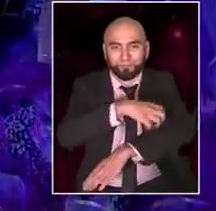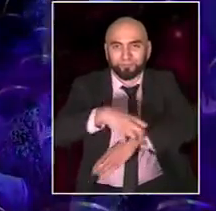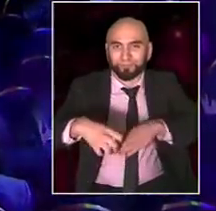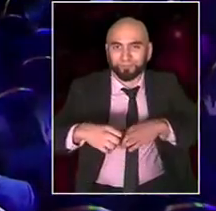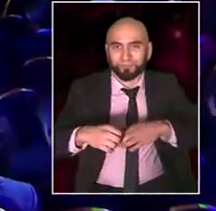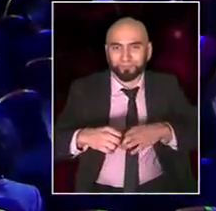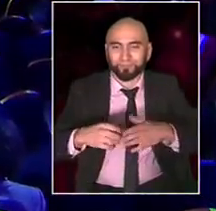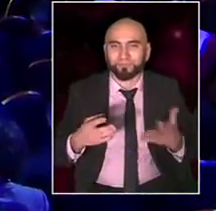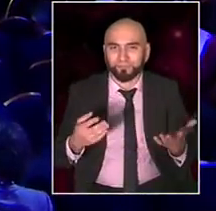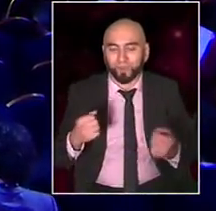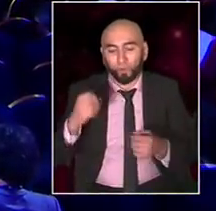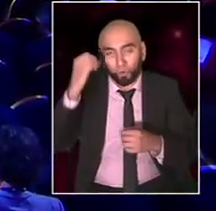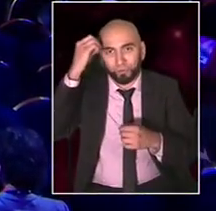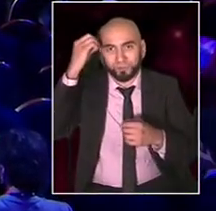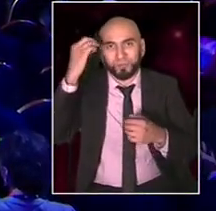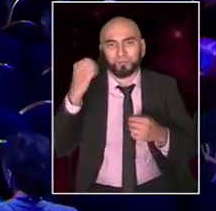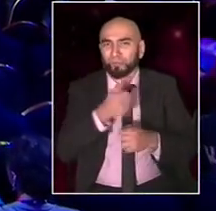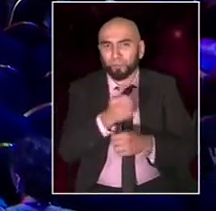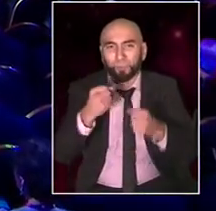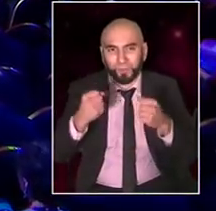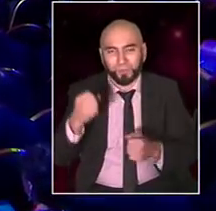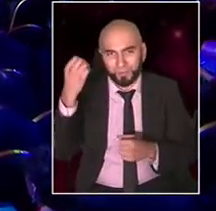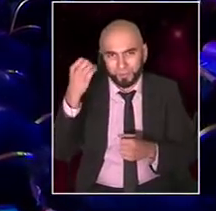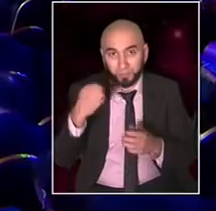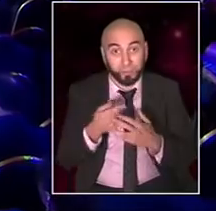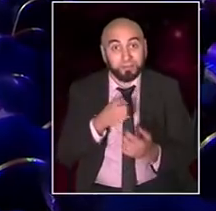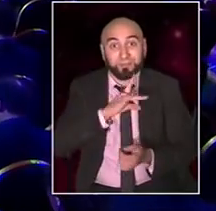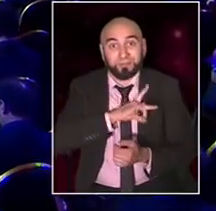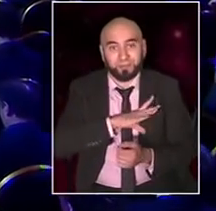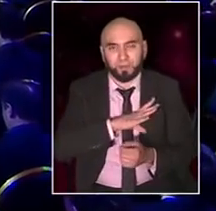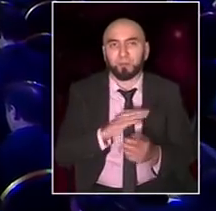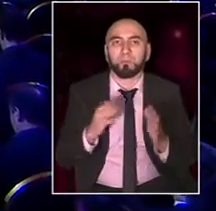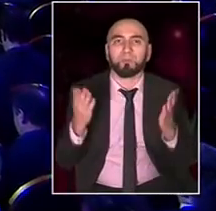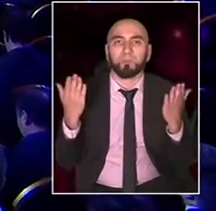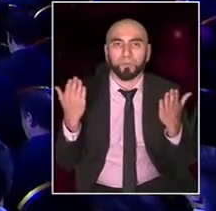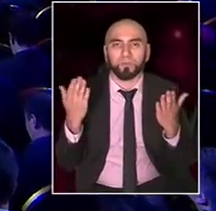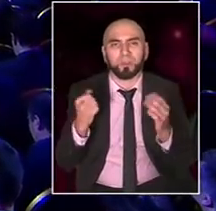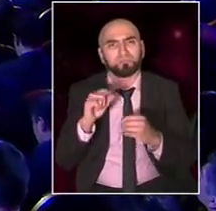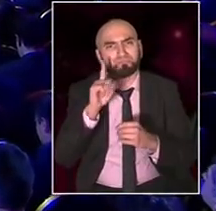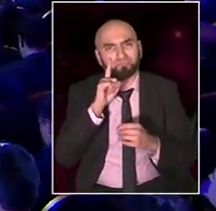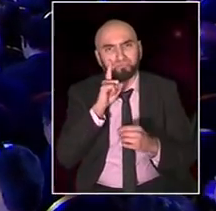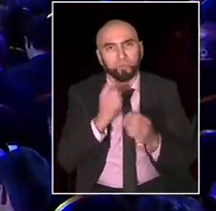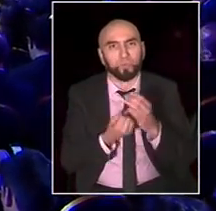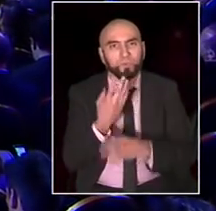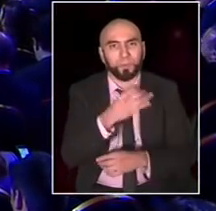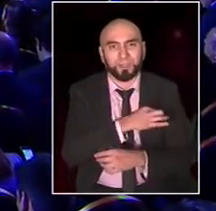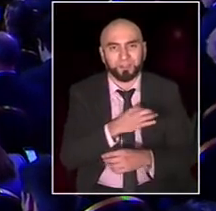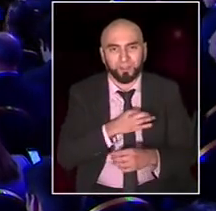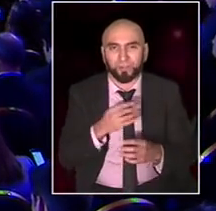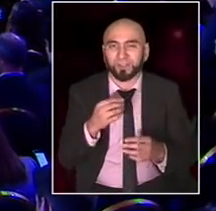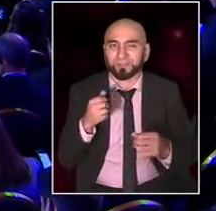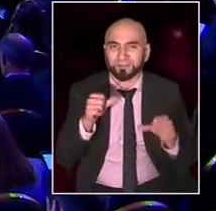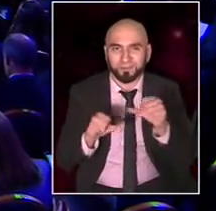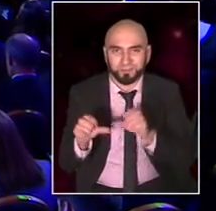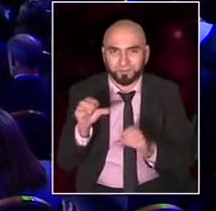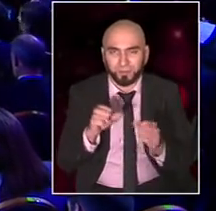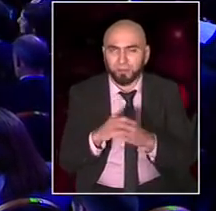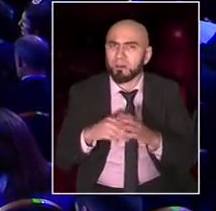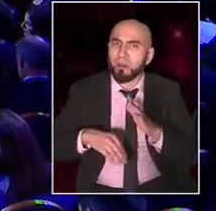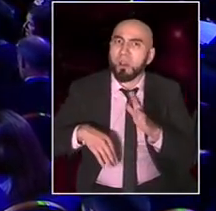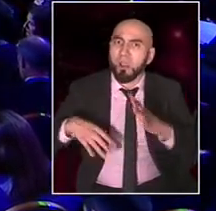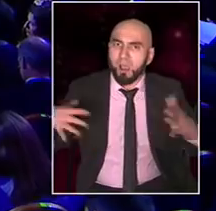En Chile, por fin contamos con un Ministerio de la Ciencia, que tendrá grandes desafíos en la generación